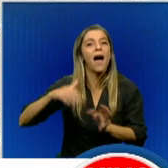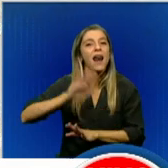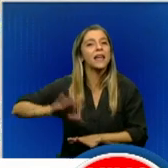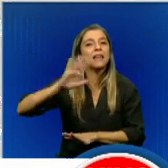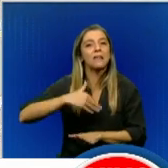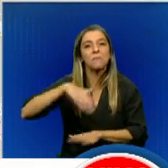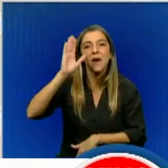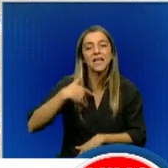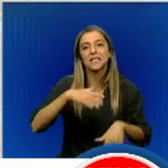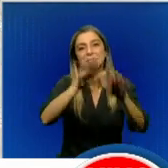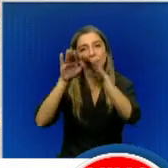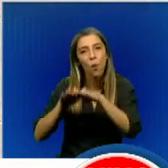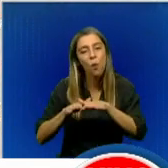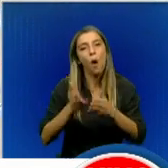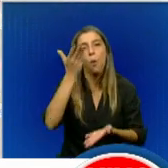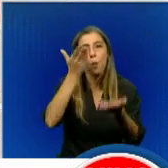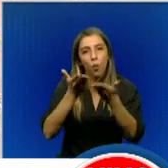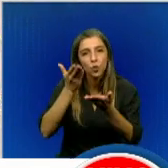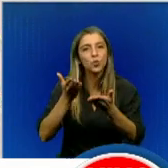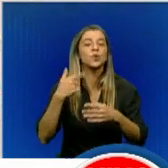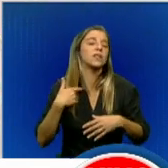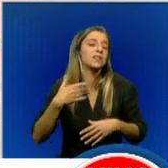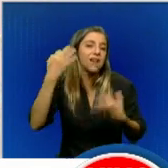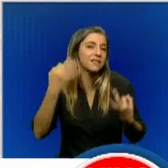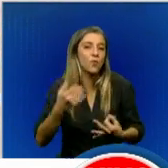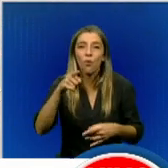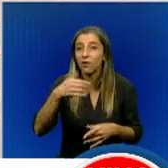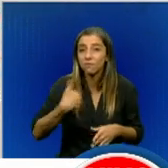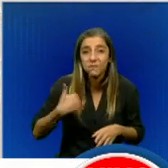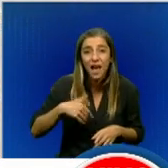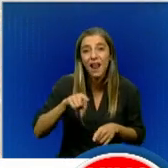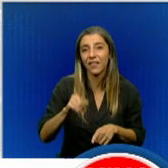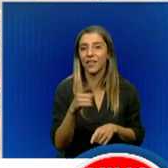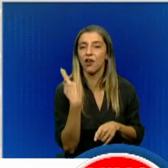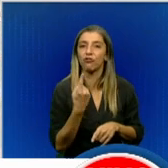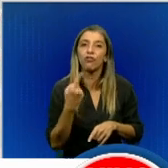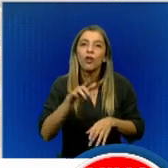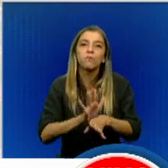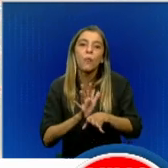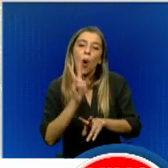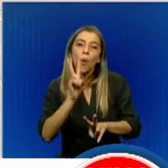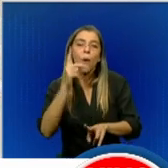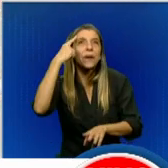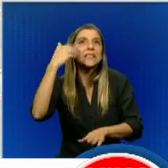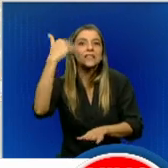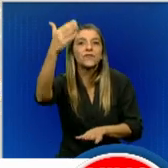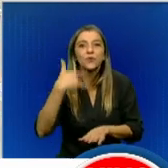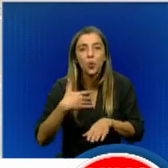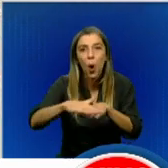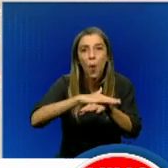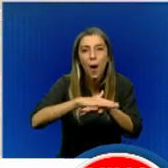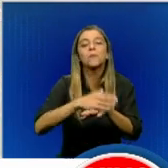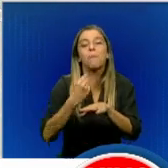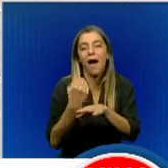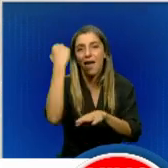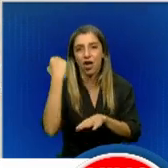más igualitaria que es sin dudas la base sobre la que vamos a poder edificar una economía más desarrollada